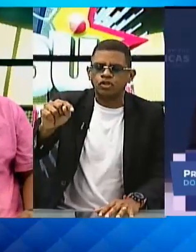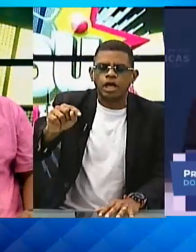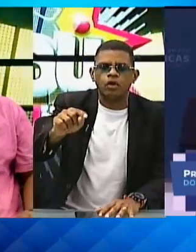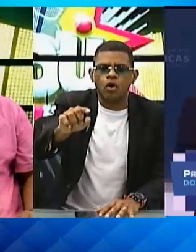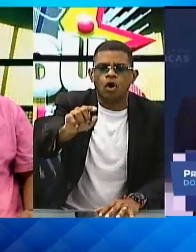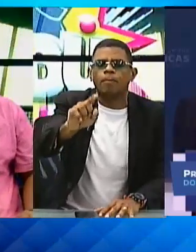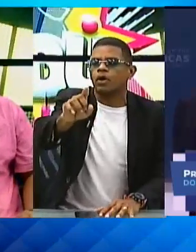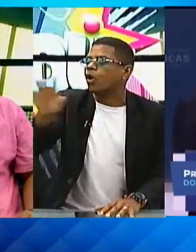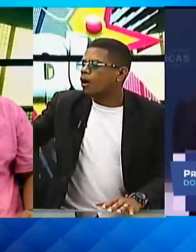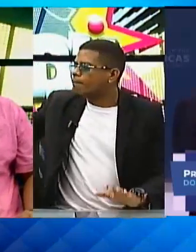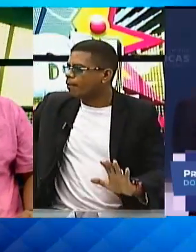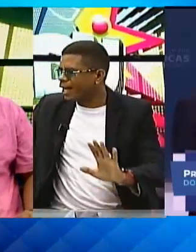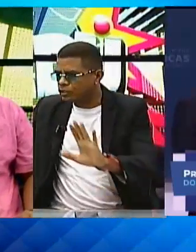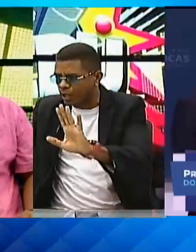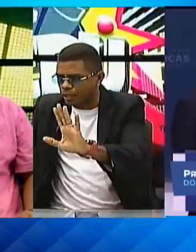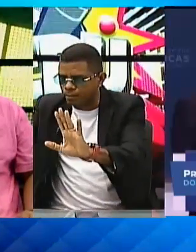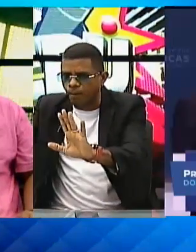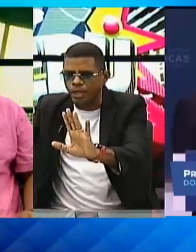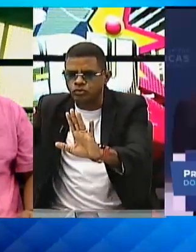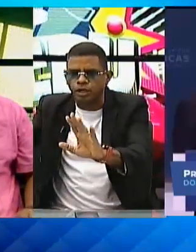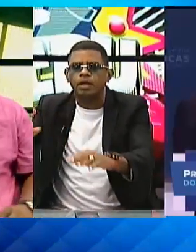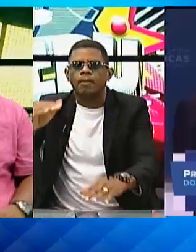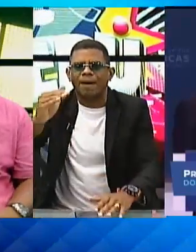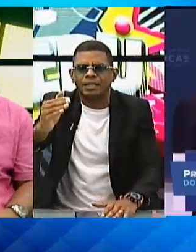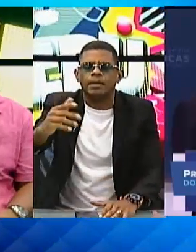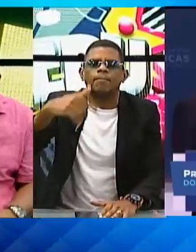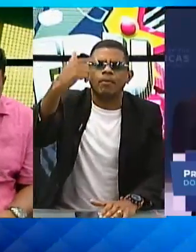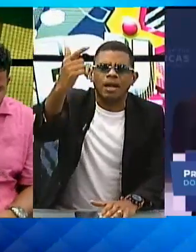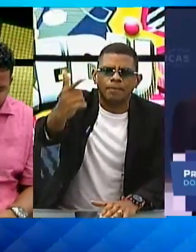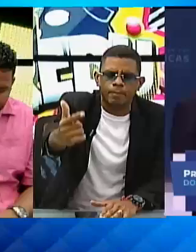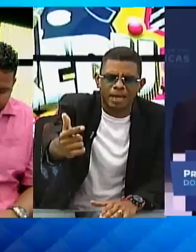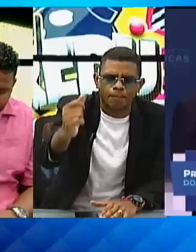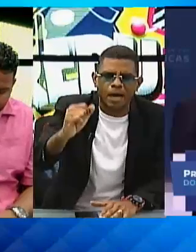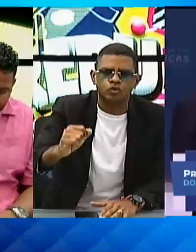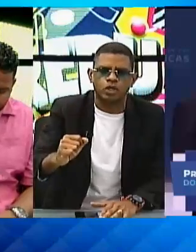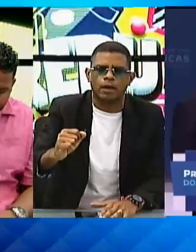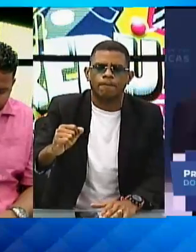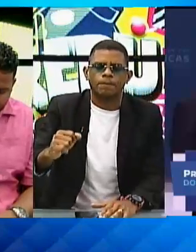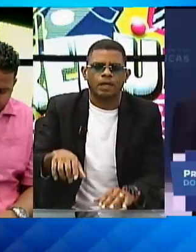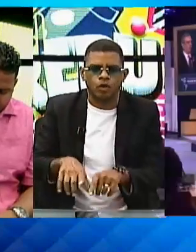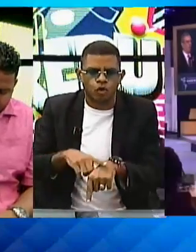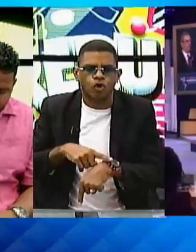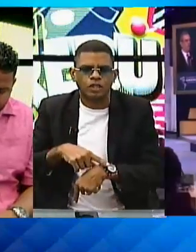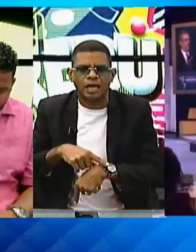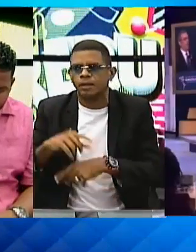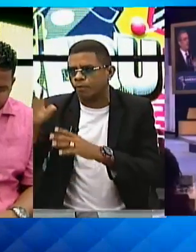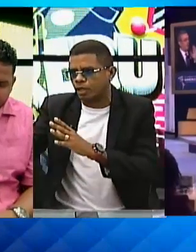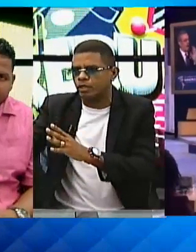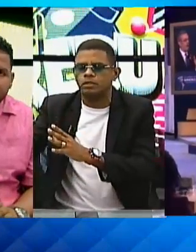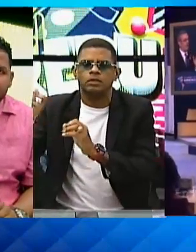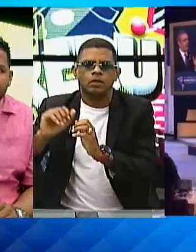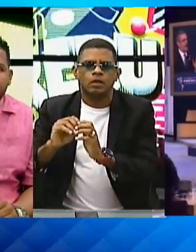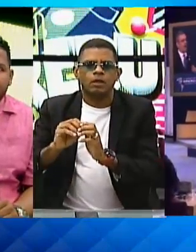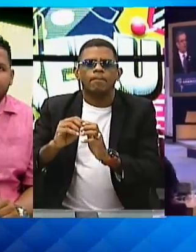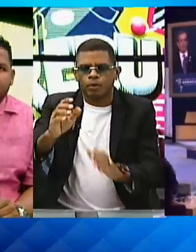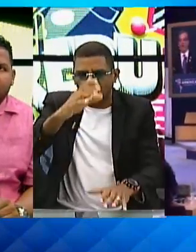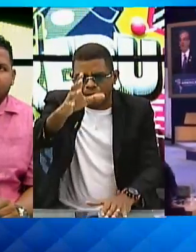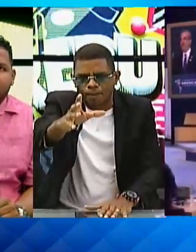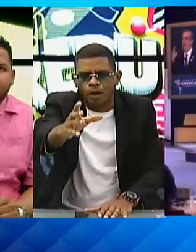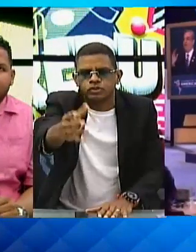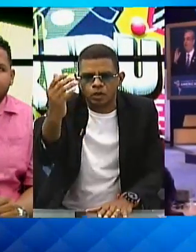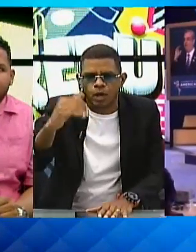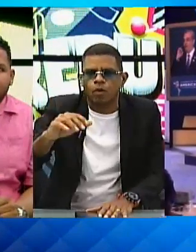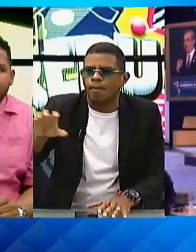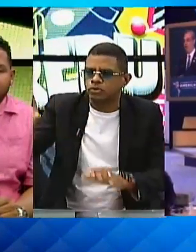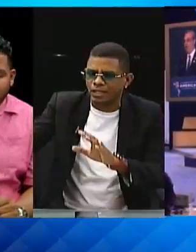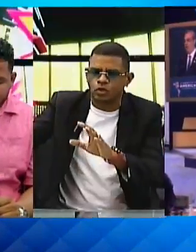Eso tiene un ojo, pero vamos a dejar eso ahí. Vamos a la pausa. Vámonos a la primera pausa, que lo cogió tarde por el... Pero vámonos a la